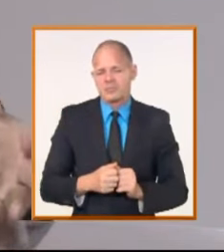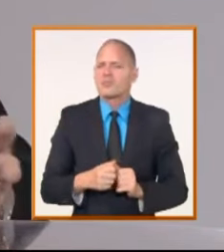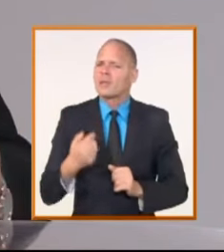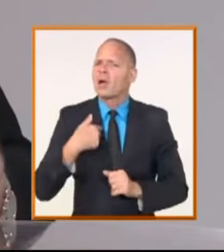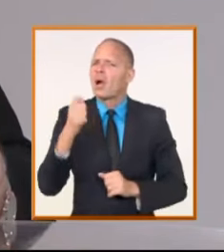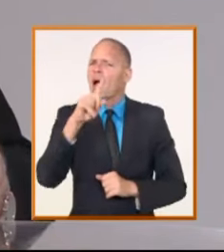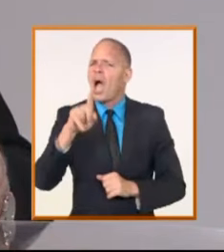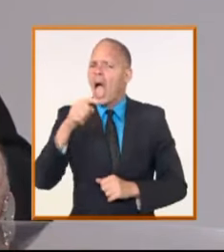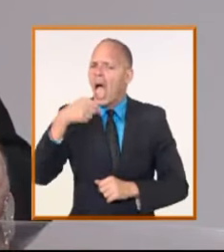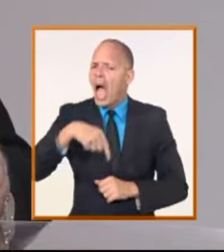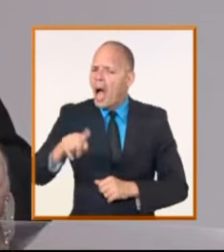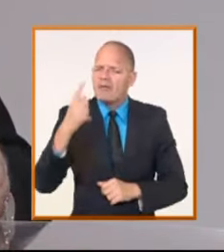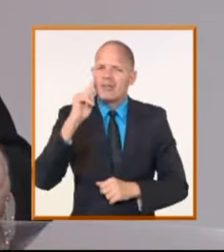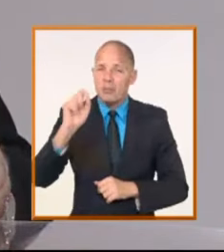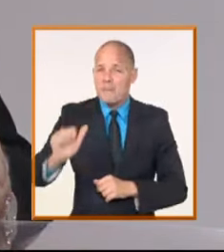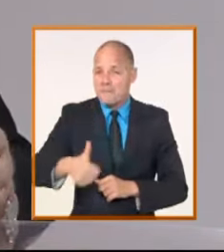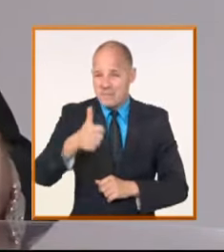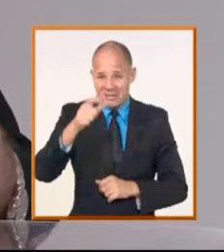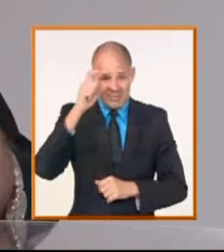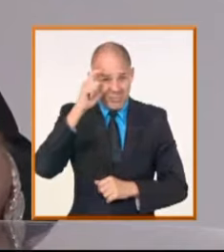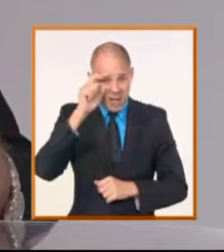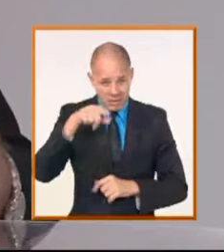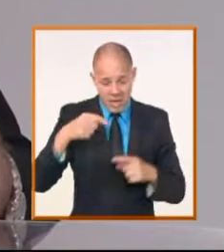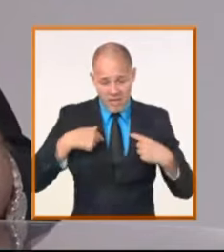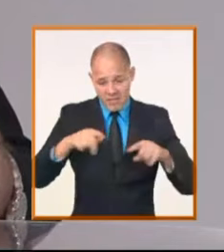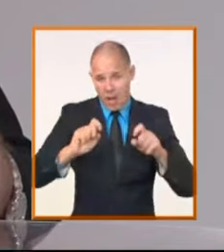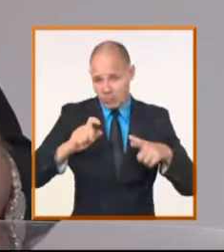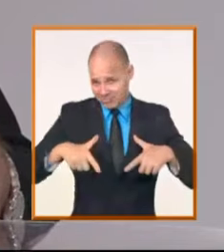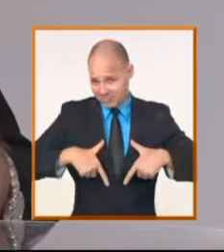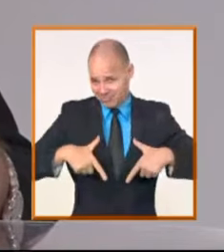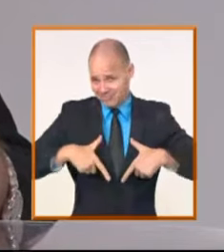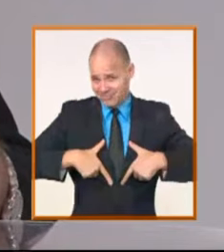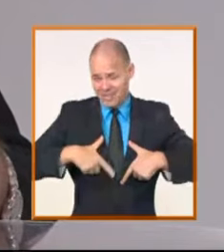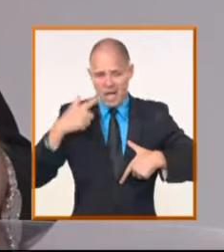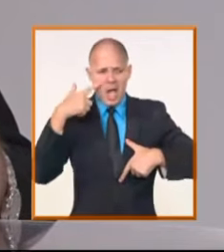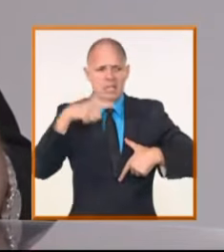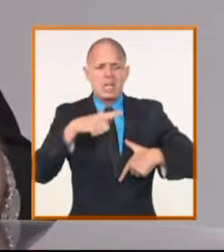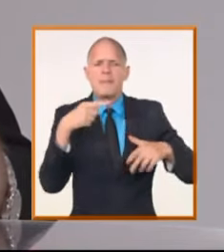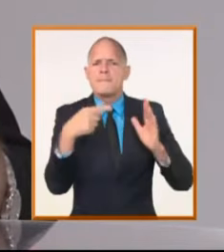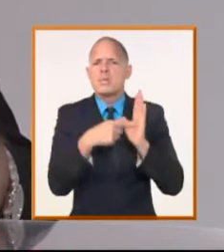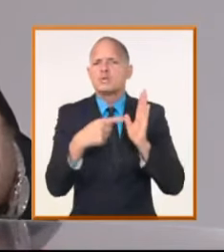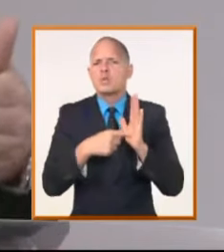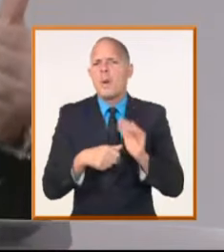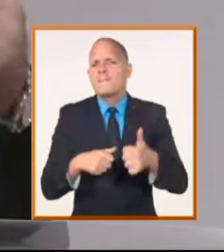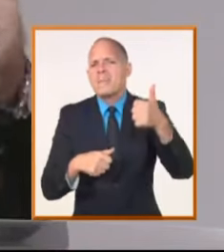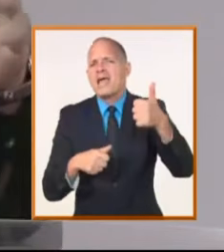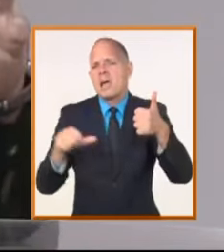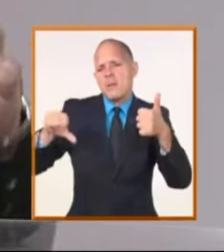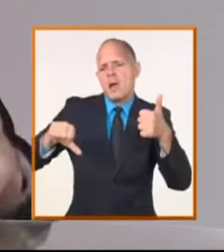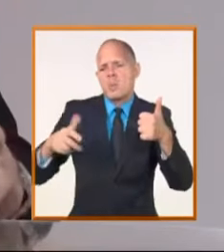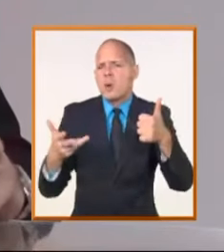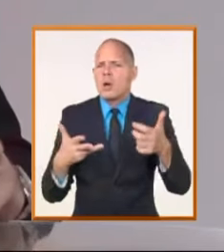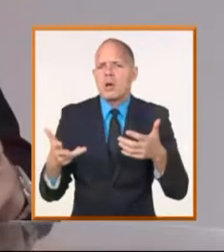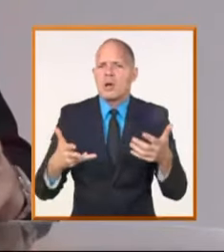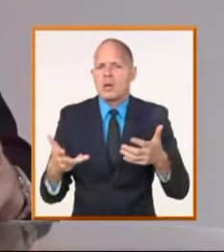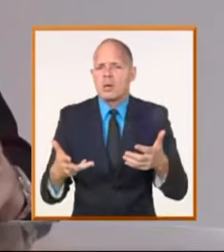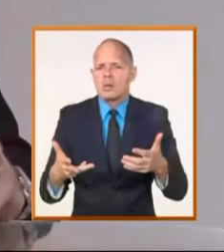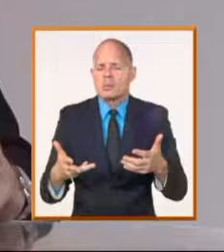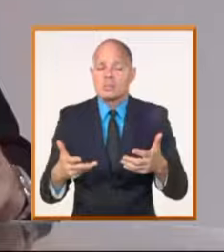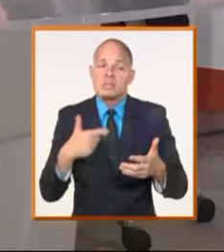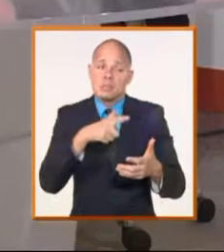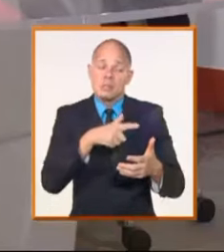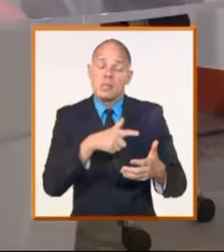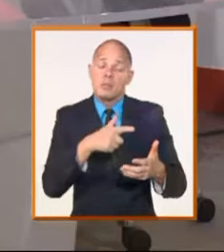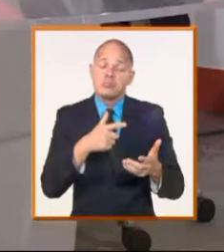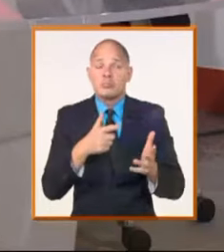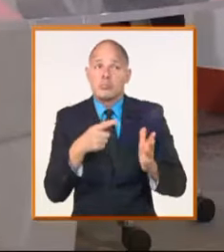primero, el presidente en funciones siempre tiene ventaja. Lo que pasa, claro, es que en este caso está compitiendo con un expresidente y una parte de esa ventaja se reduce. Y cuando hay